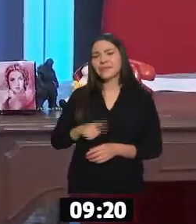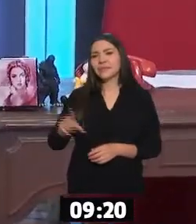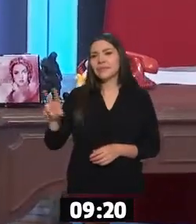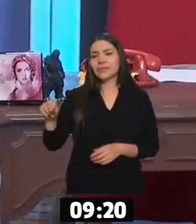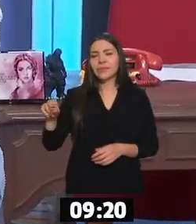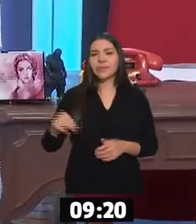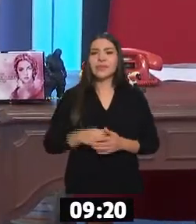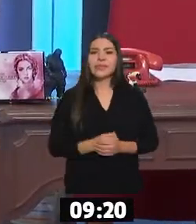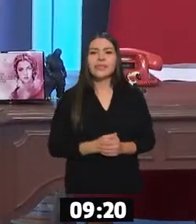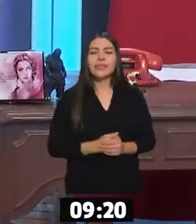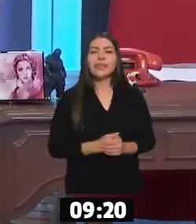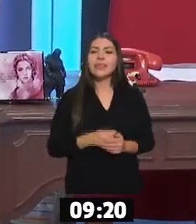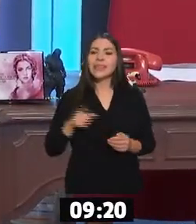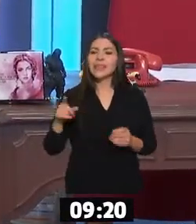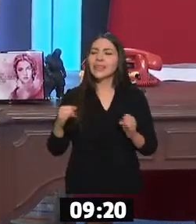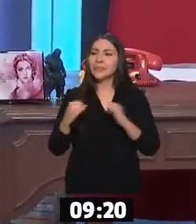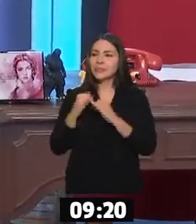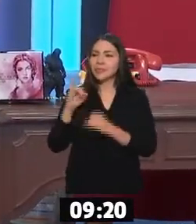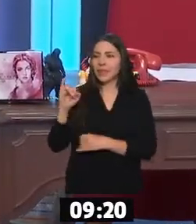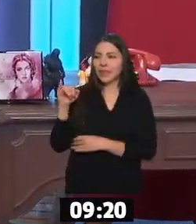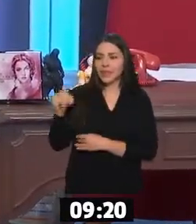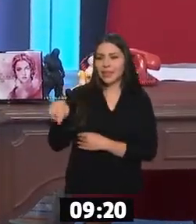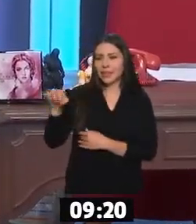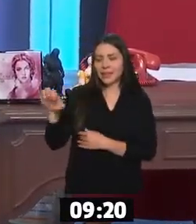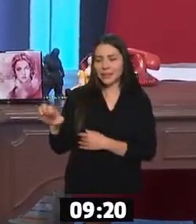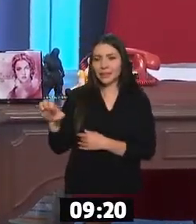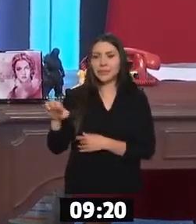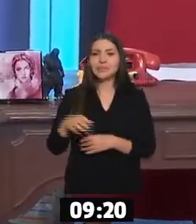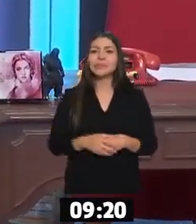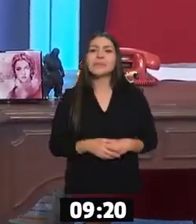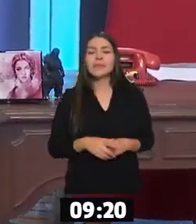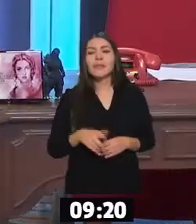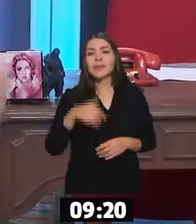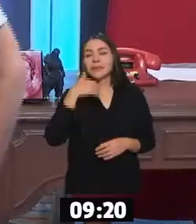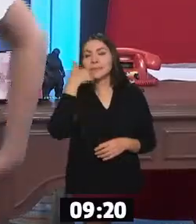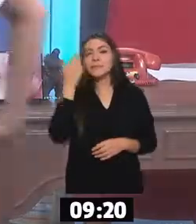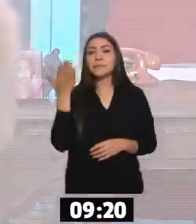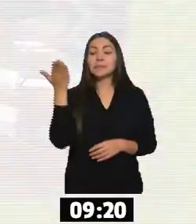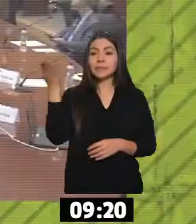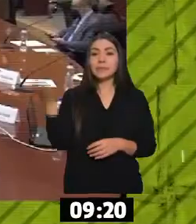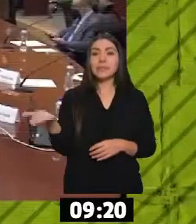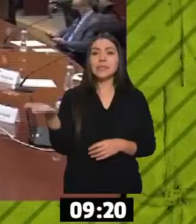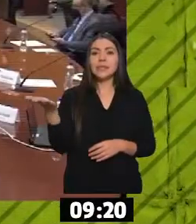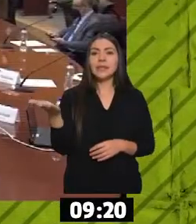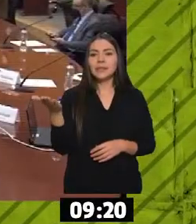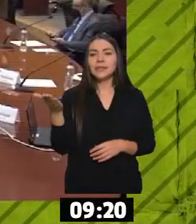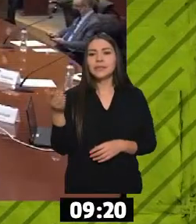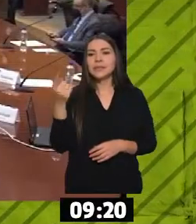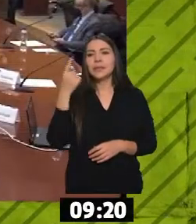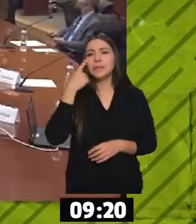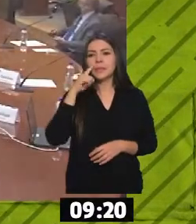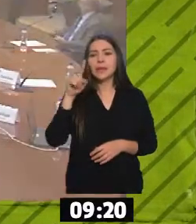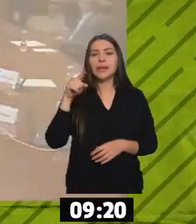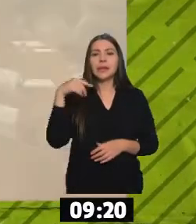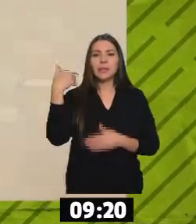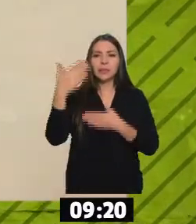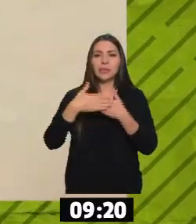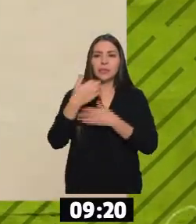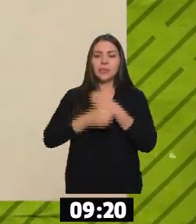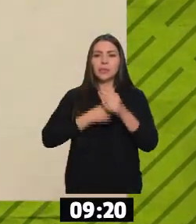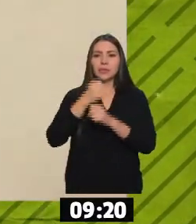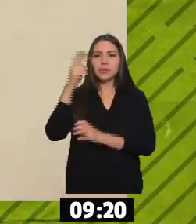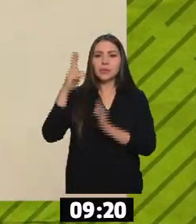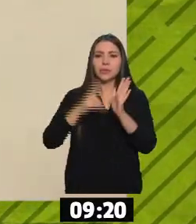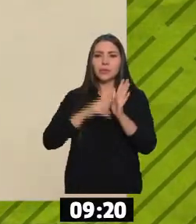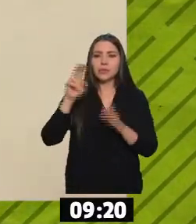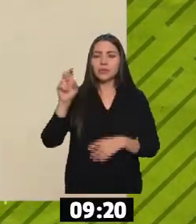El razón. Instituto Nacional Electoral, o sea, el INE, va a solicitar en su proyecto de presupuesto para el 2022,